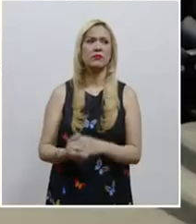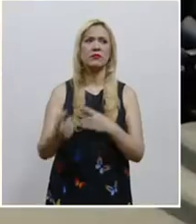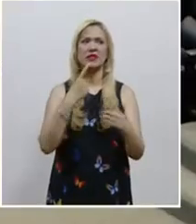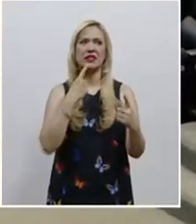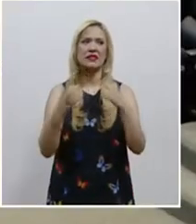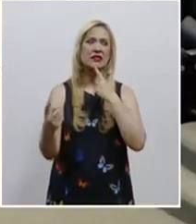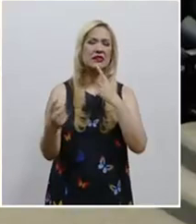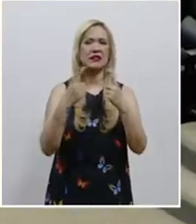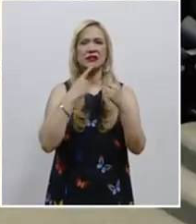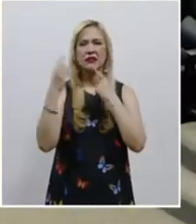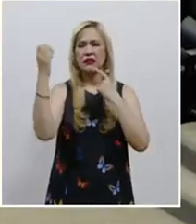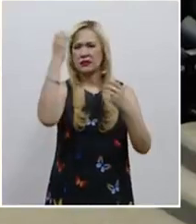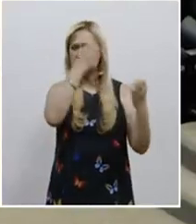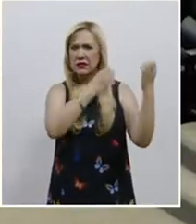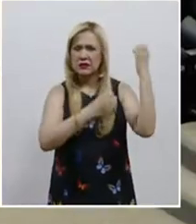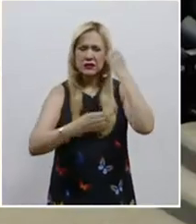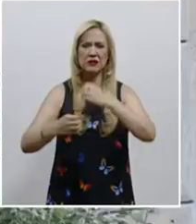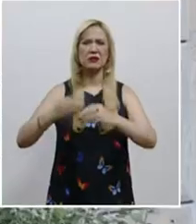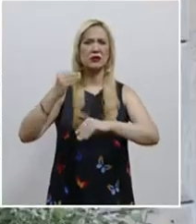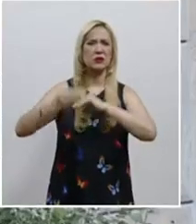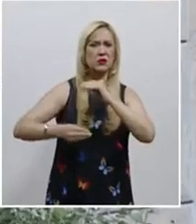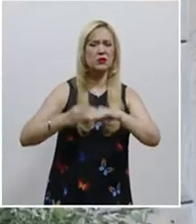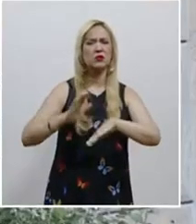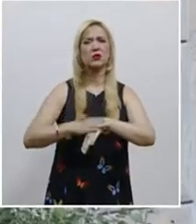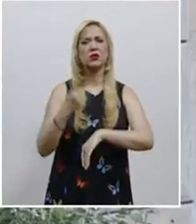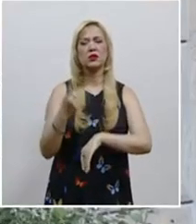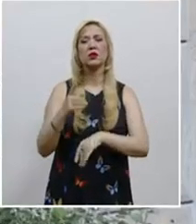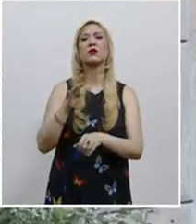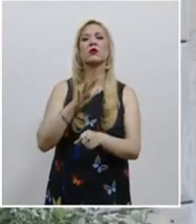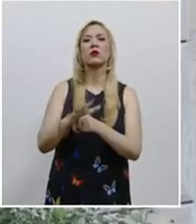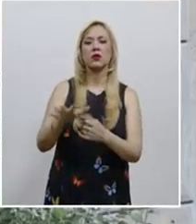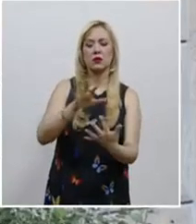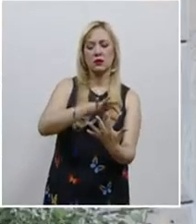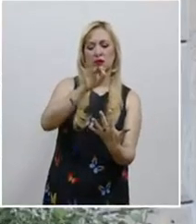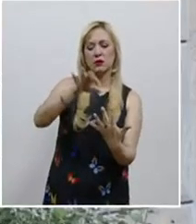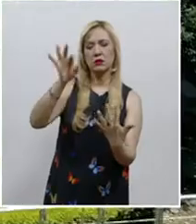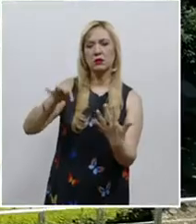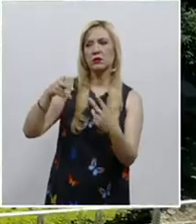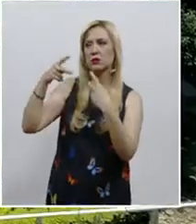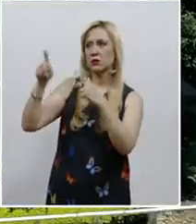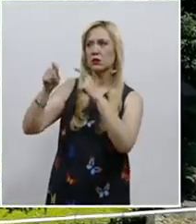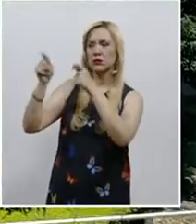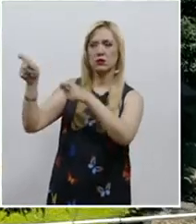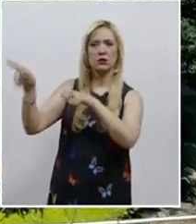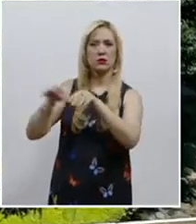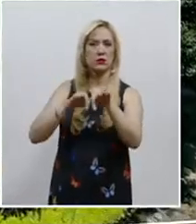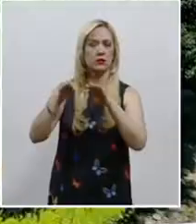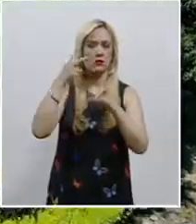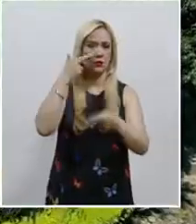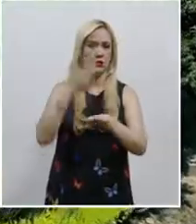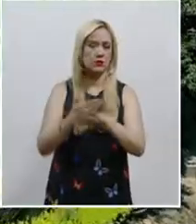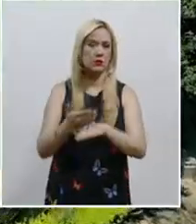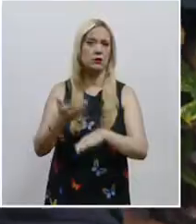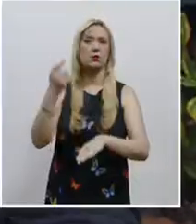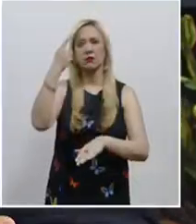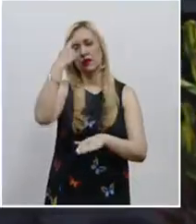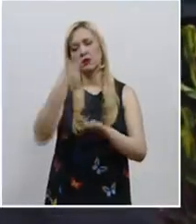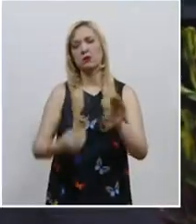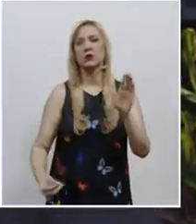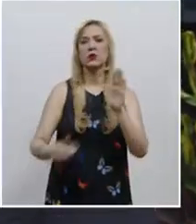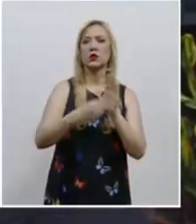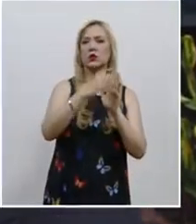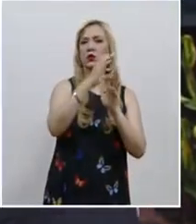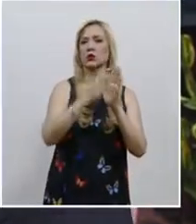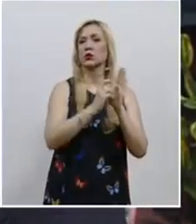discusión destacan la limitación de las acciones del Tribunal Electoral y la propuesta de elevar las acciones afirmativas a rango constitucional. Hay que